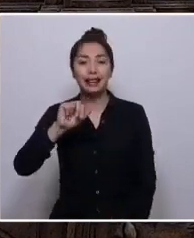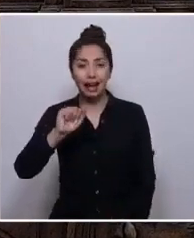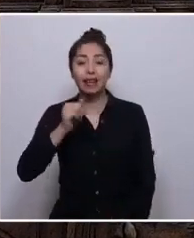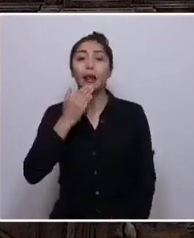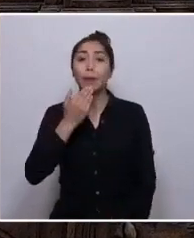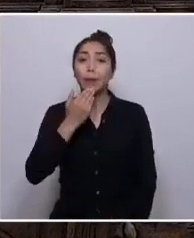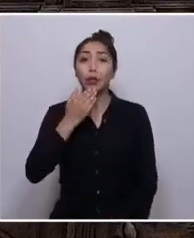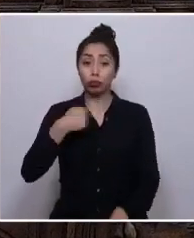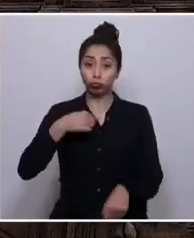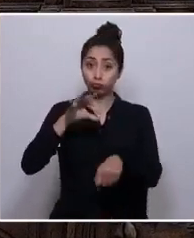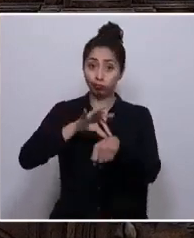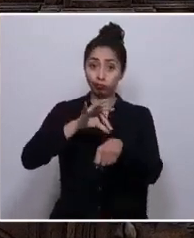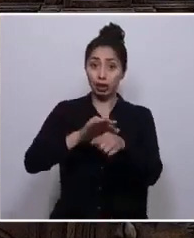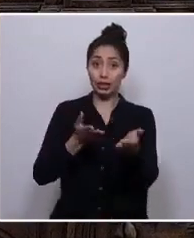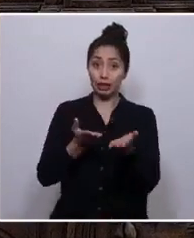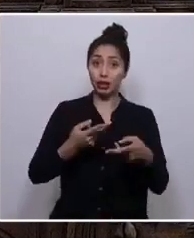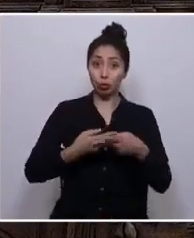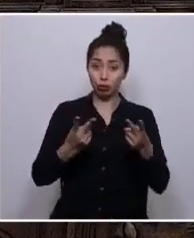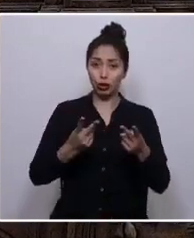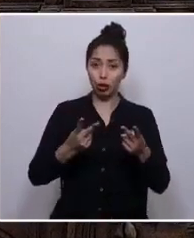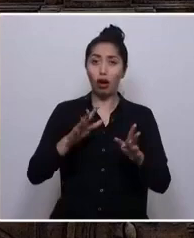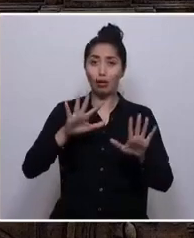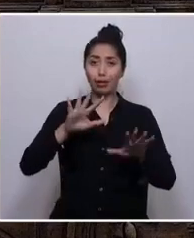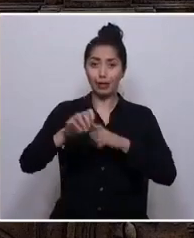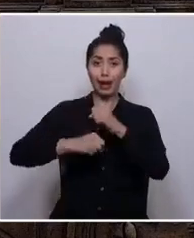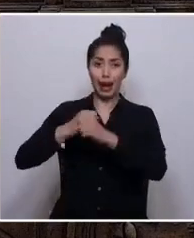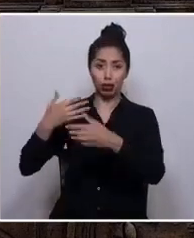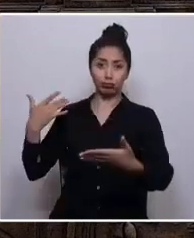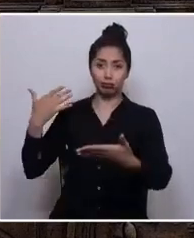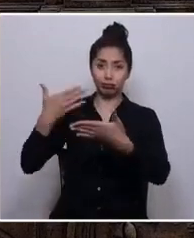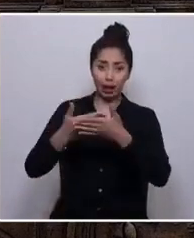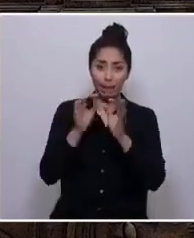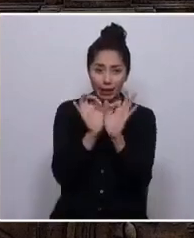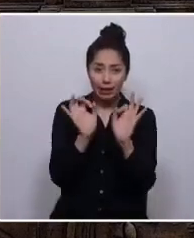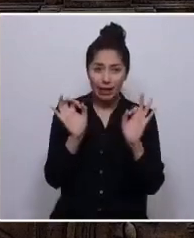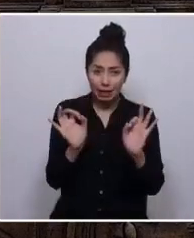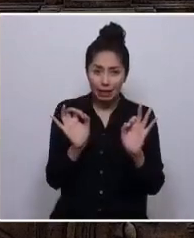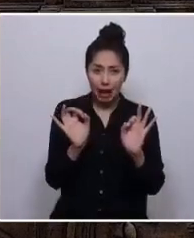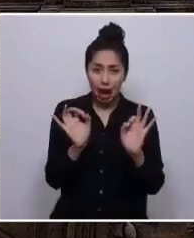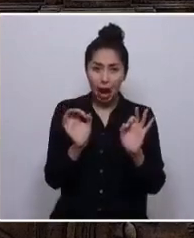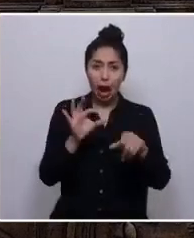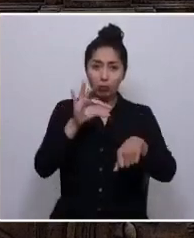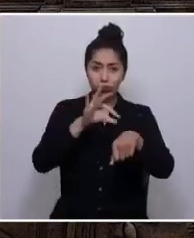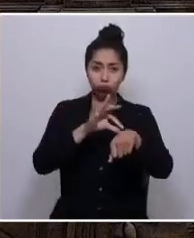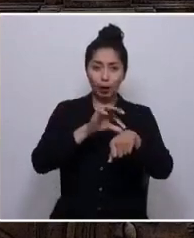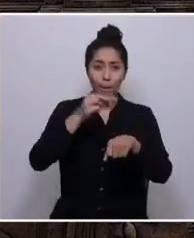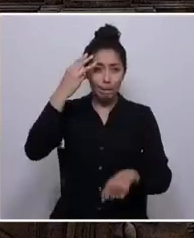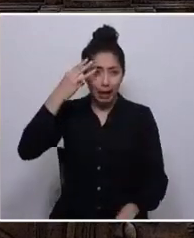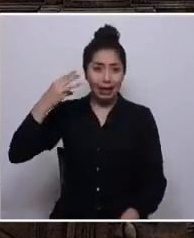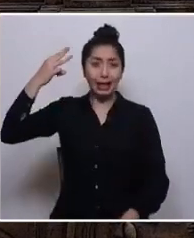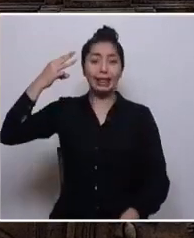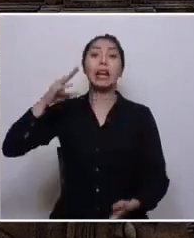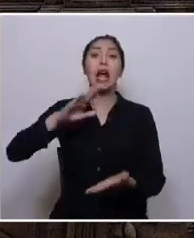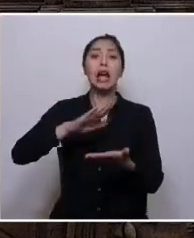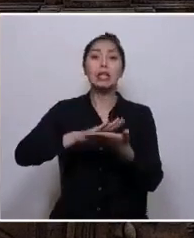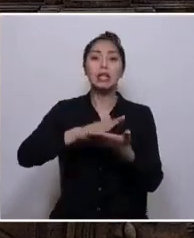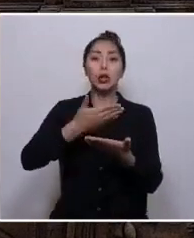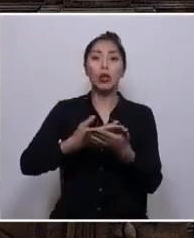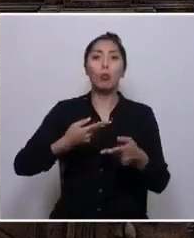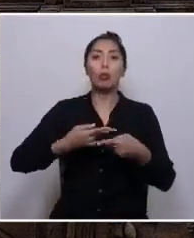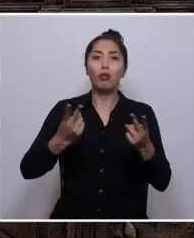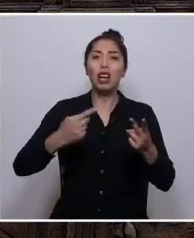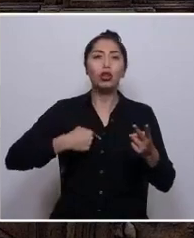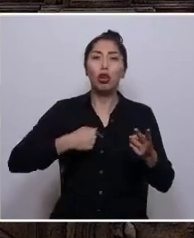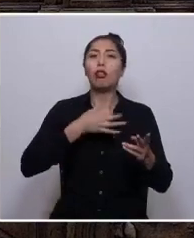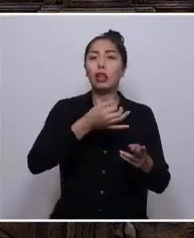público desde hace más de 10 años especialista en medicina interna y magíster en salud pública digo mis títulos porque